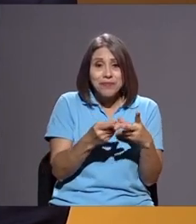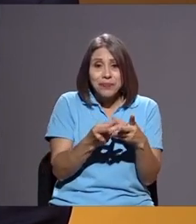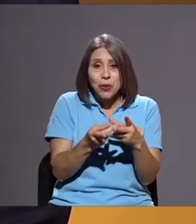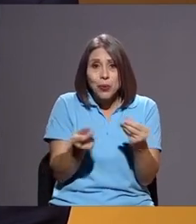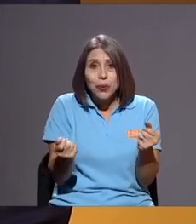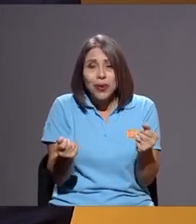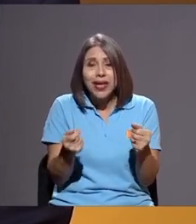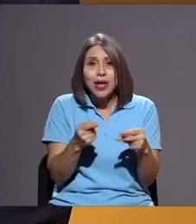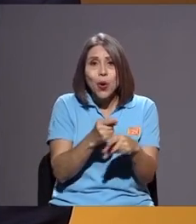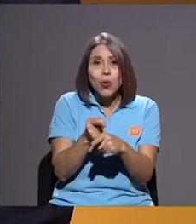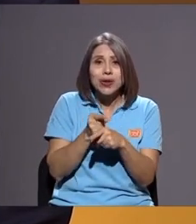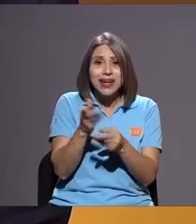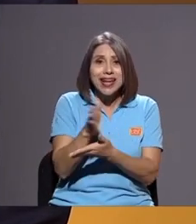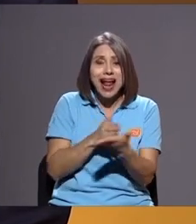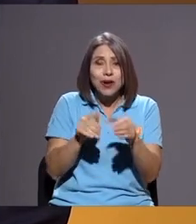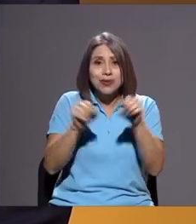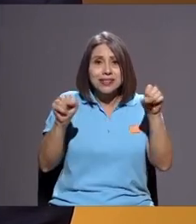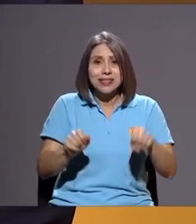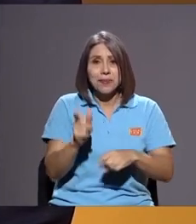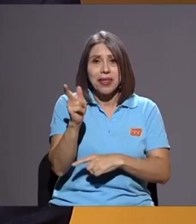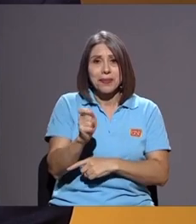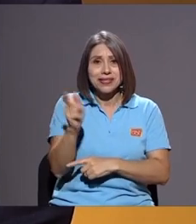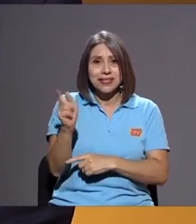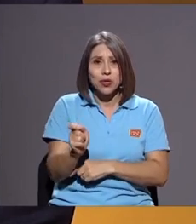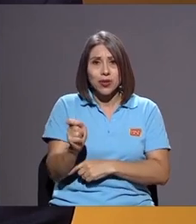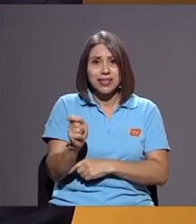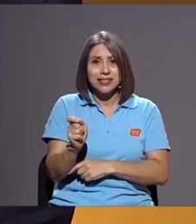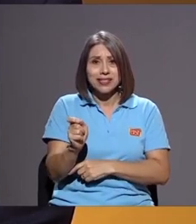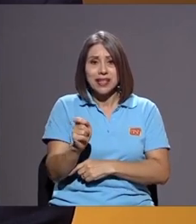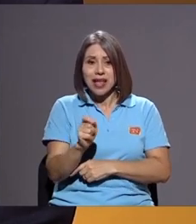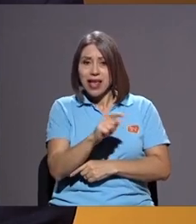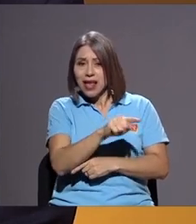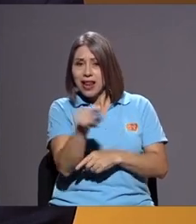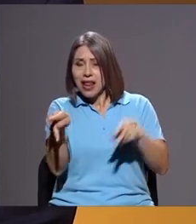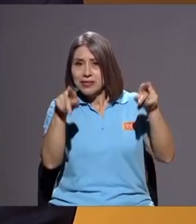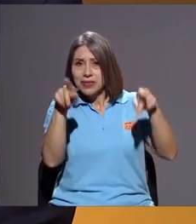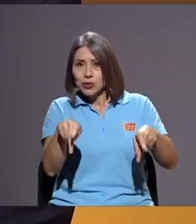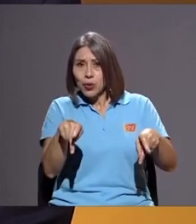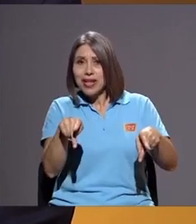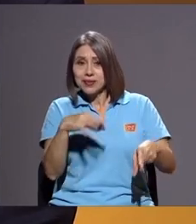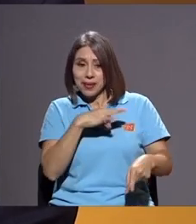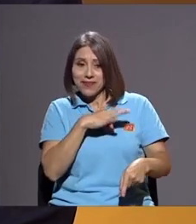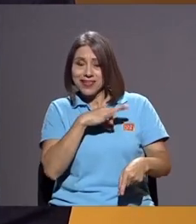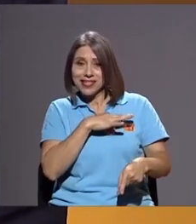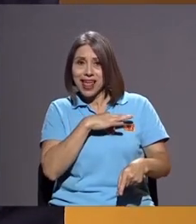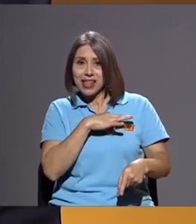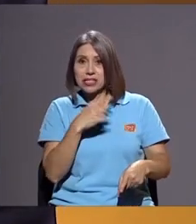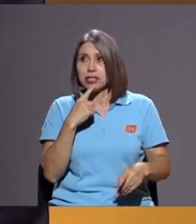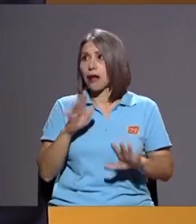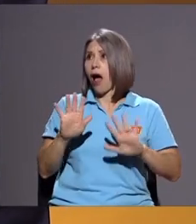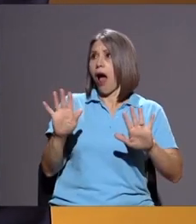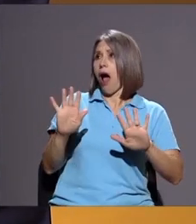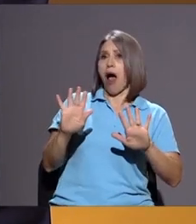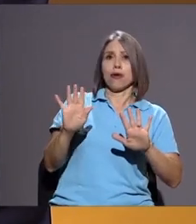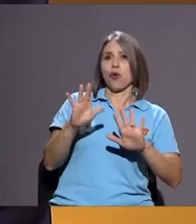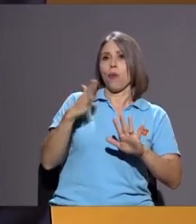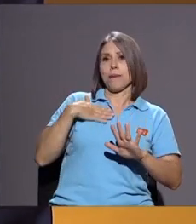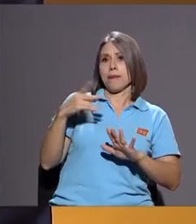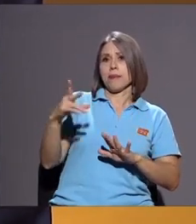lo que encontramos es a la gente a los que están beneficiados beneficiados por el sistema diciendo a nosotros no nos toquen